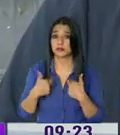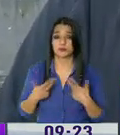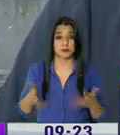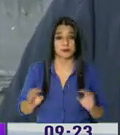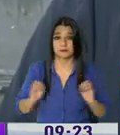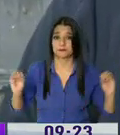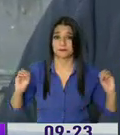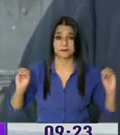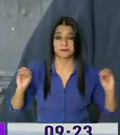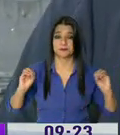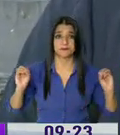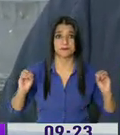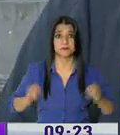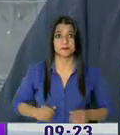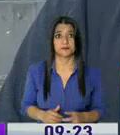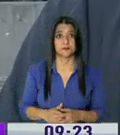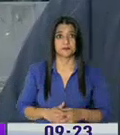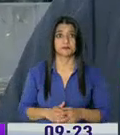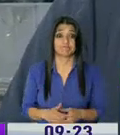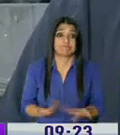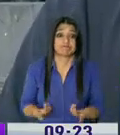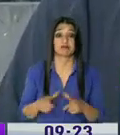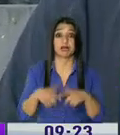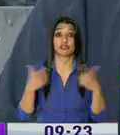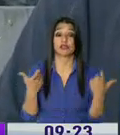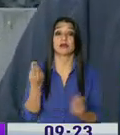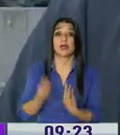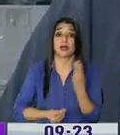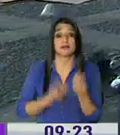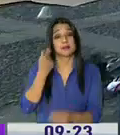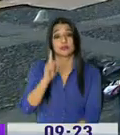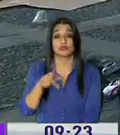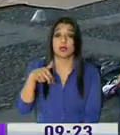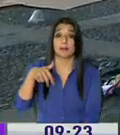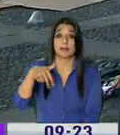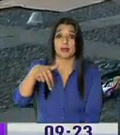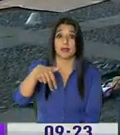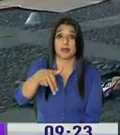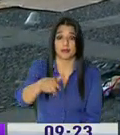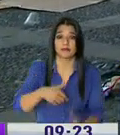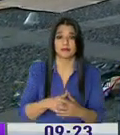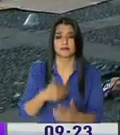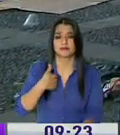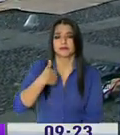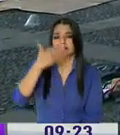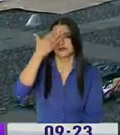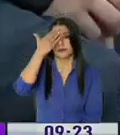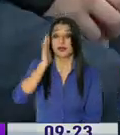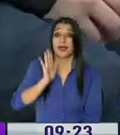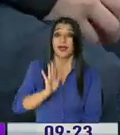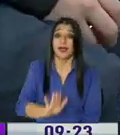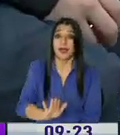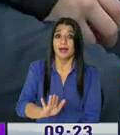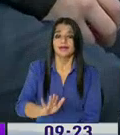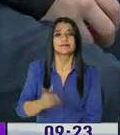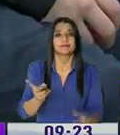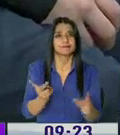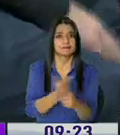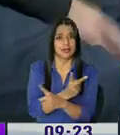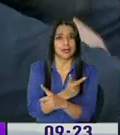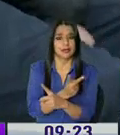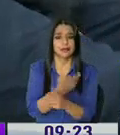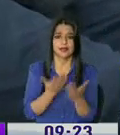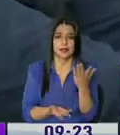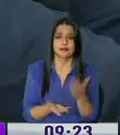respuesta absolutamente de ninguna. Entonces la mayoría de las personas ha decidido irse a pie. Son conscientes que en estas condiciones están expuestos a contagiarse